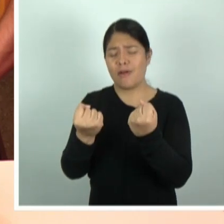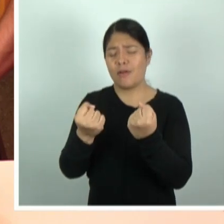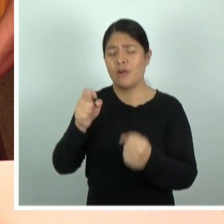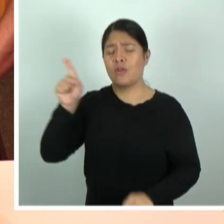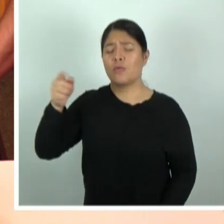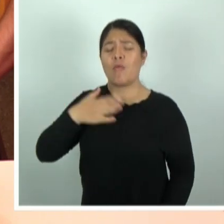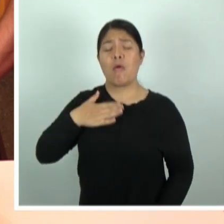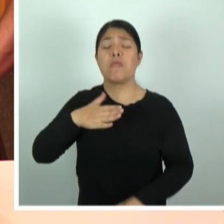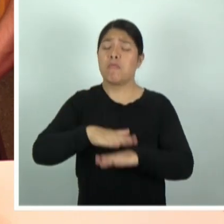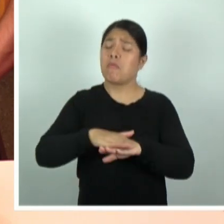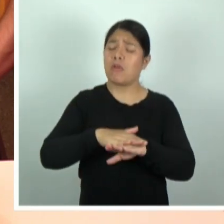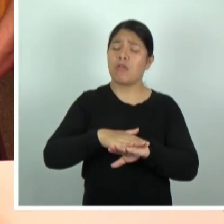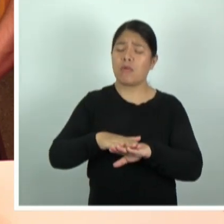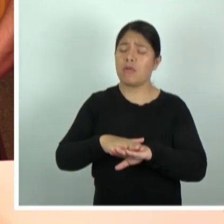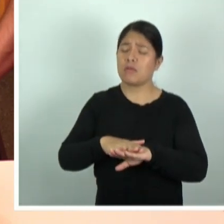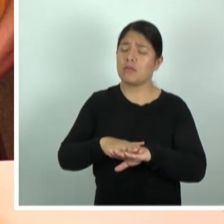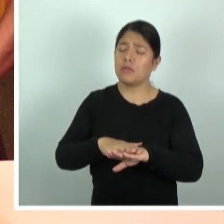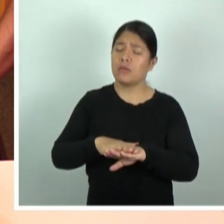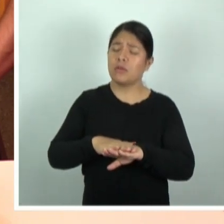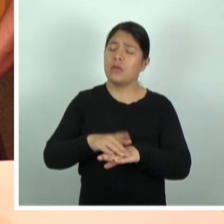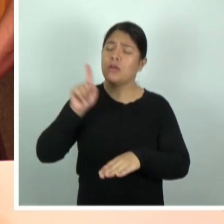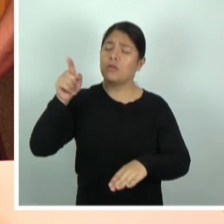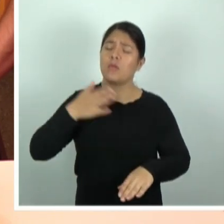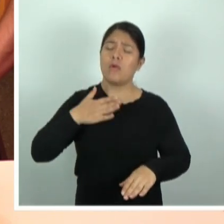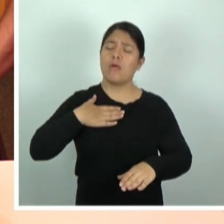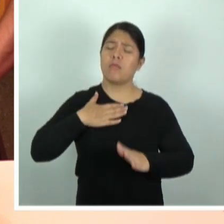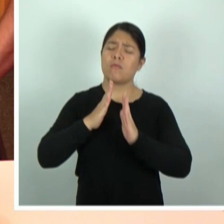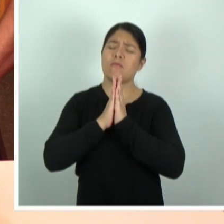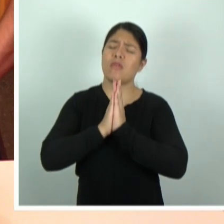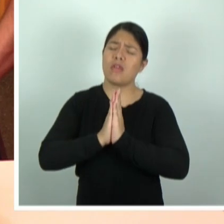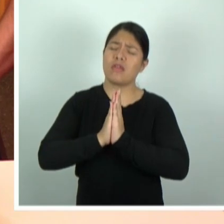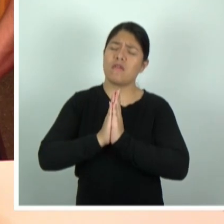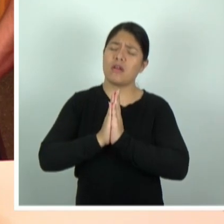has perdonado y que tú me has santificado, Señor.